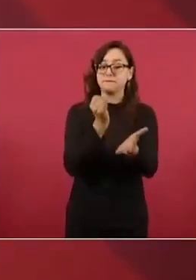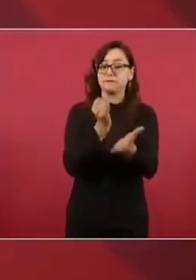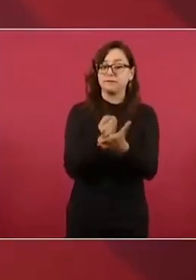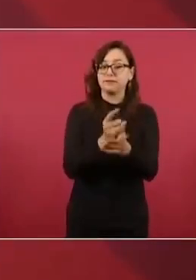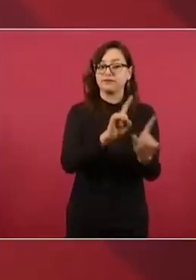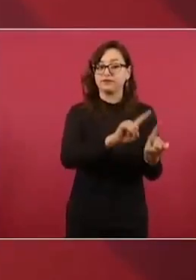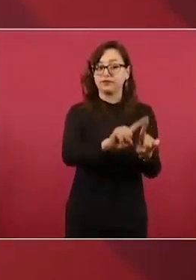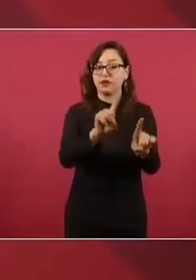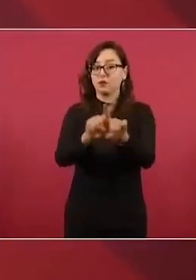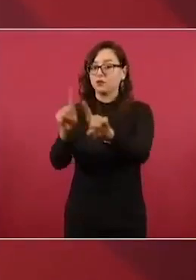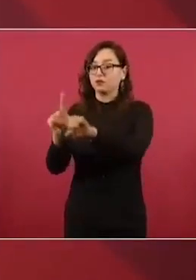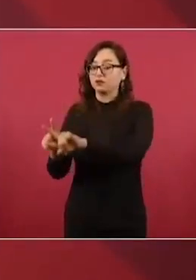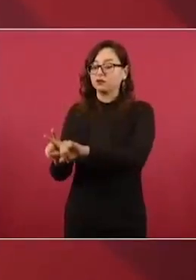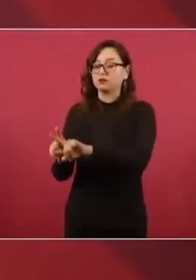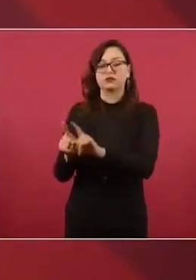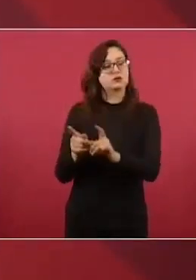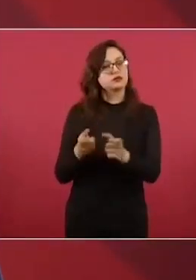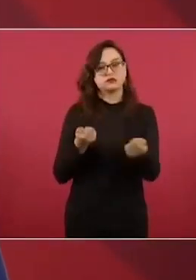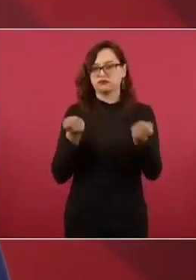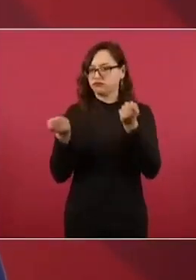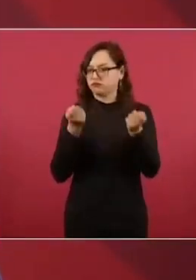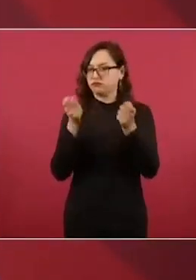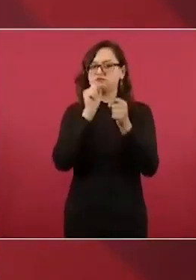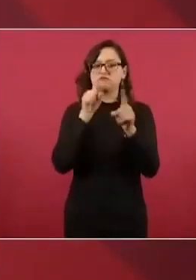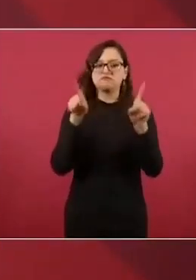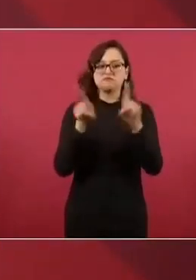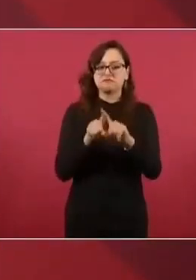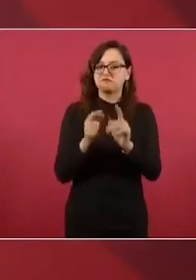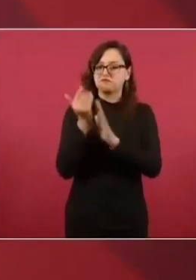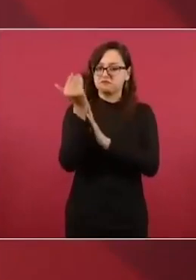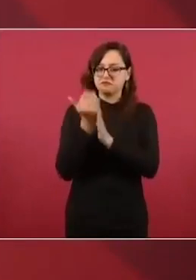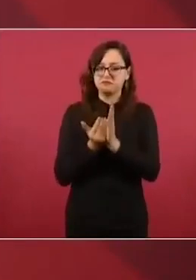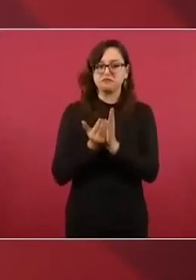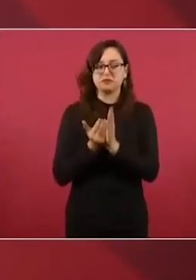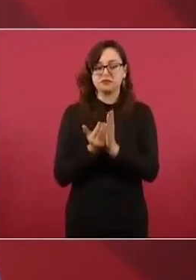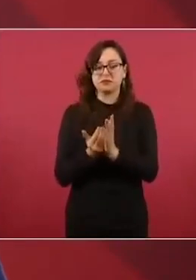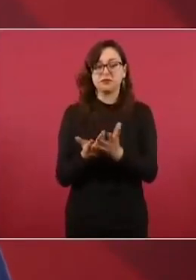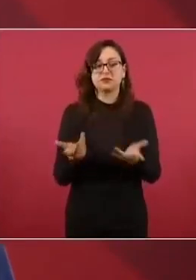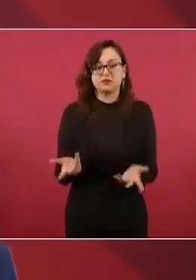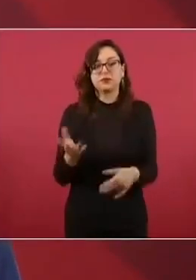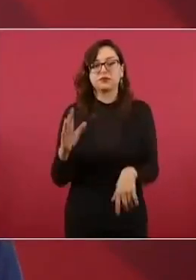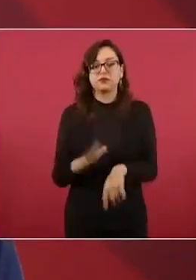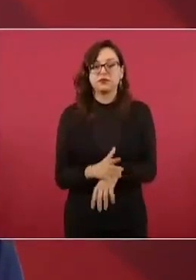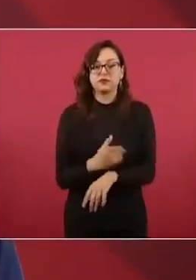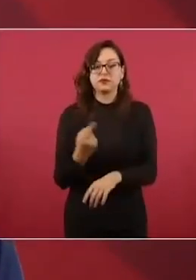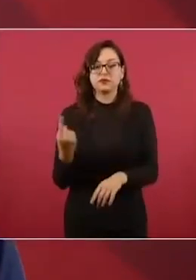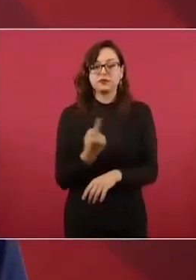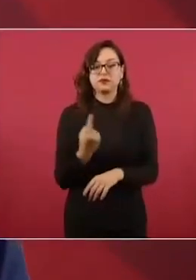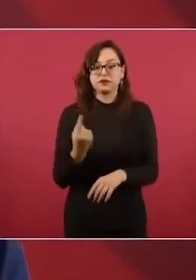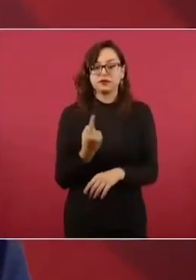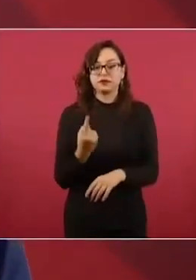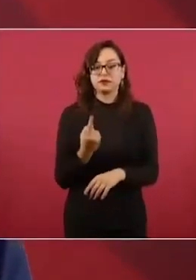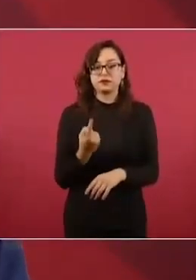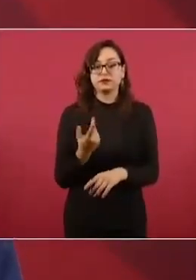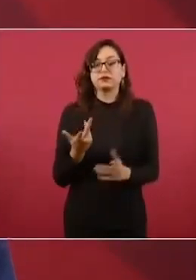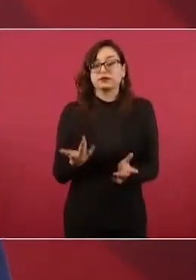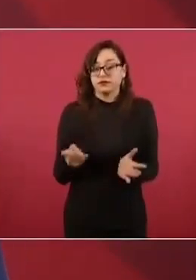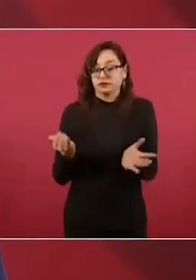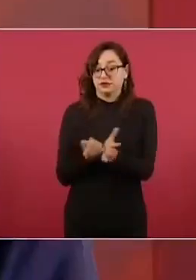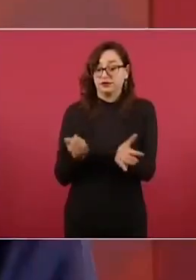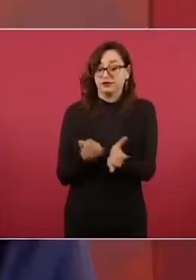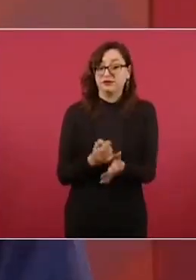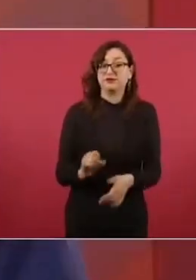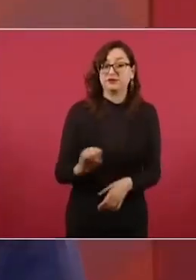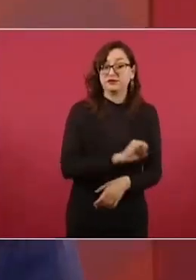además de que el aumento del impuesto incrementa los precios,